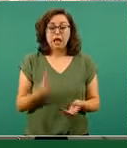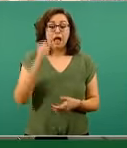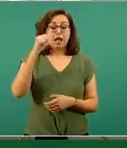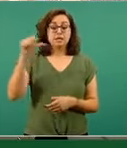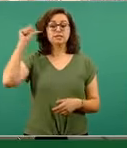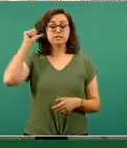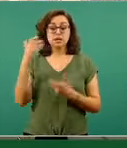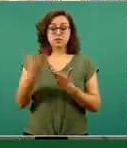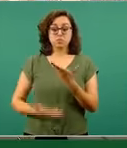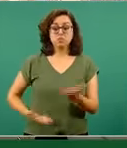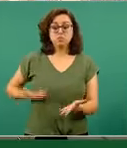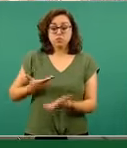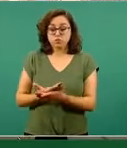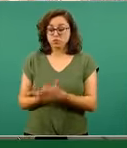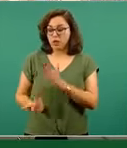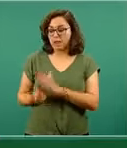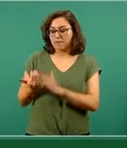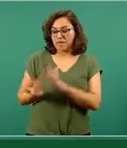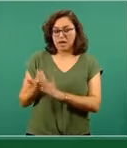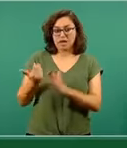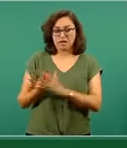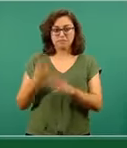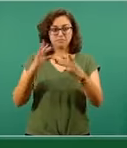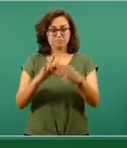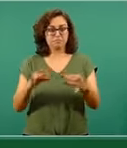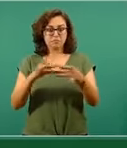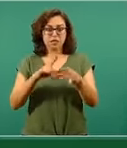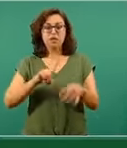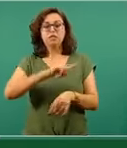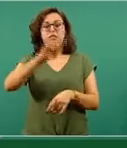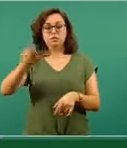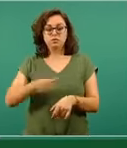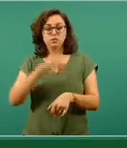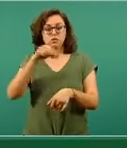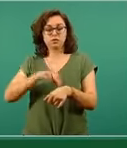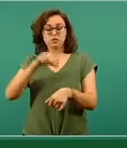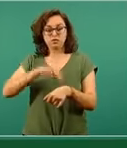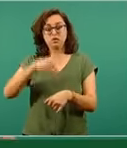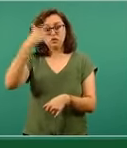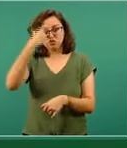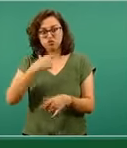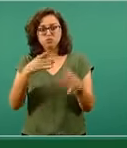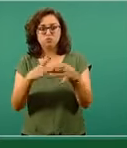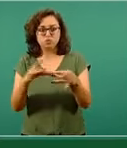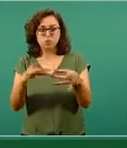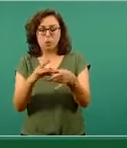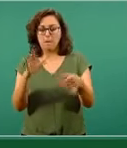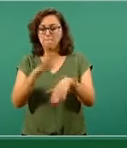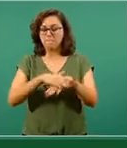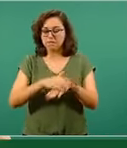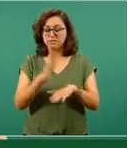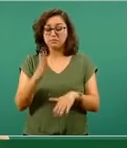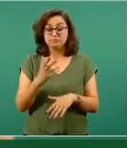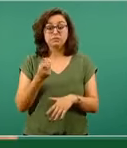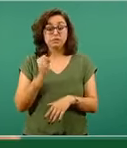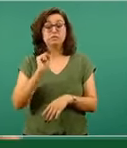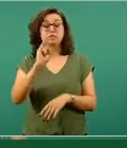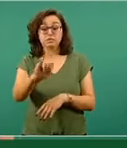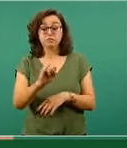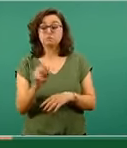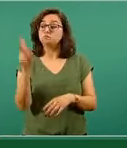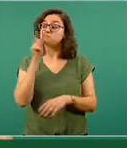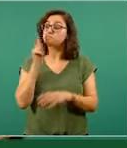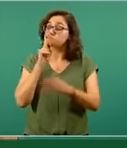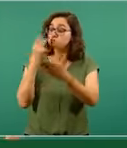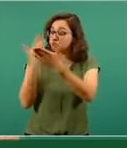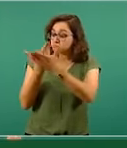ayer en el Pulso de la Salud, que luego lo detalló la doctora Berdichevsky por la tarde. Y sí, la motivación es esa, es la evidencia que